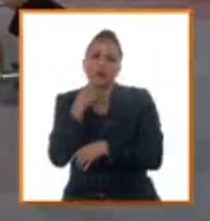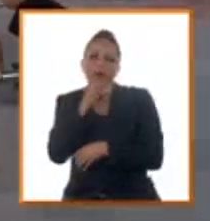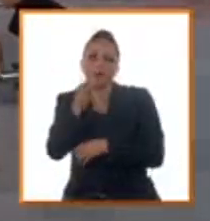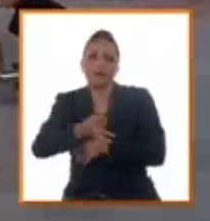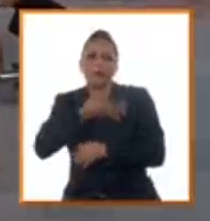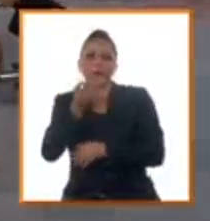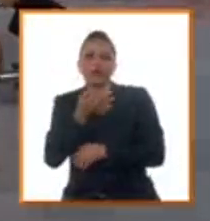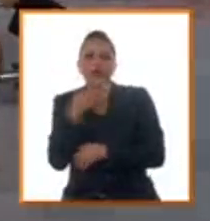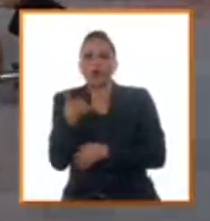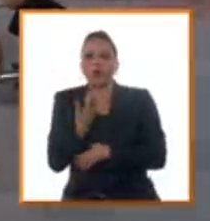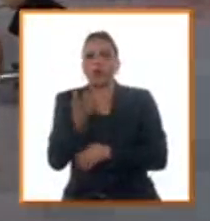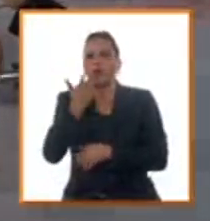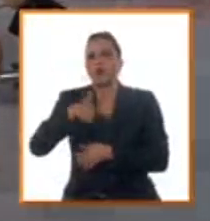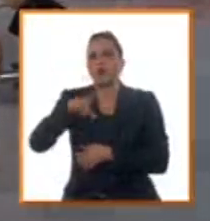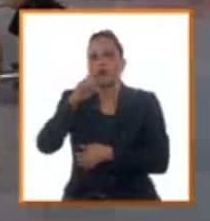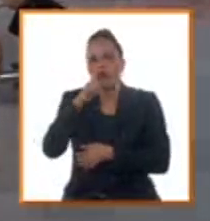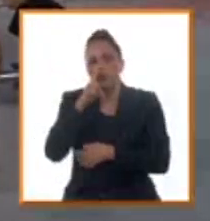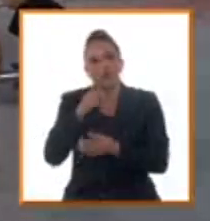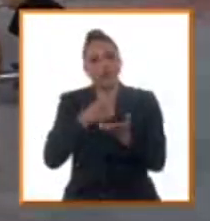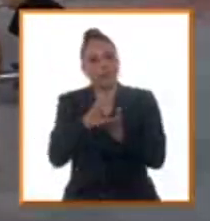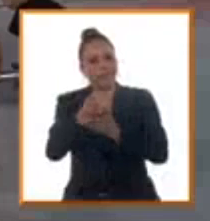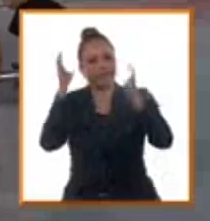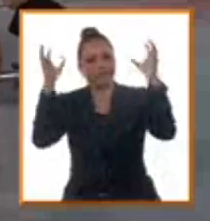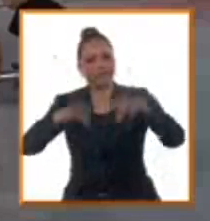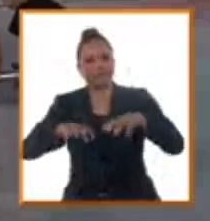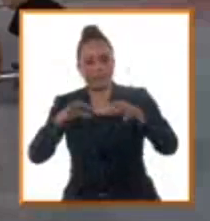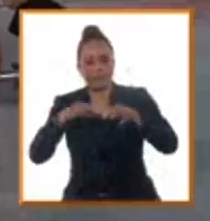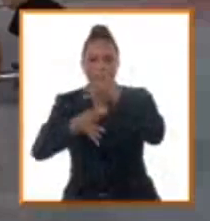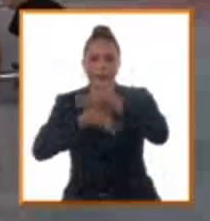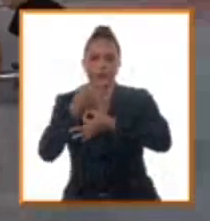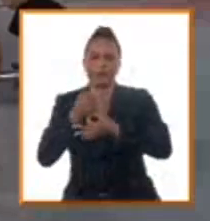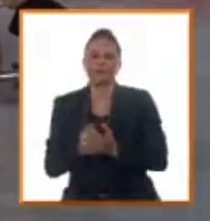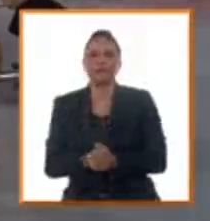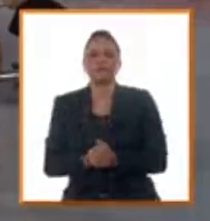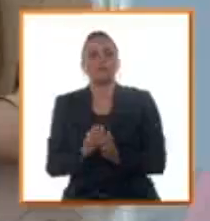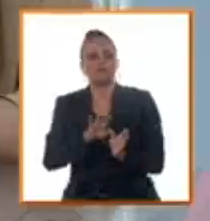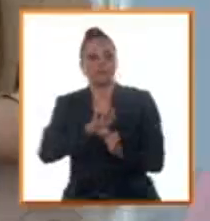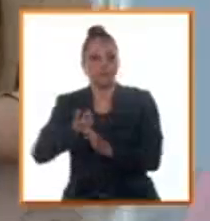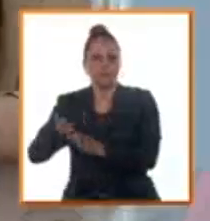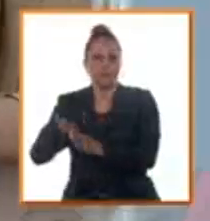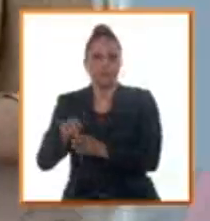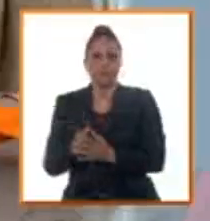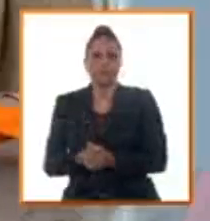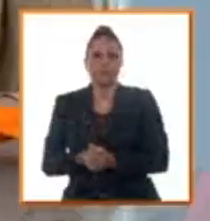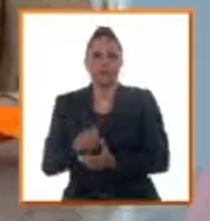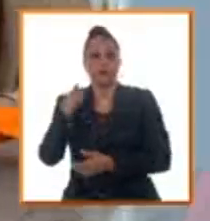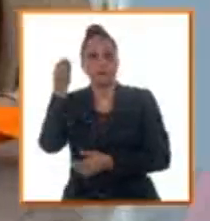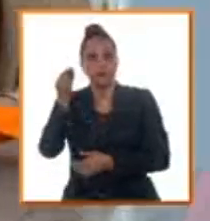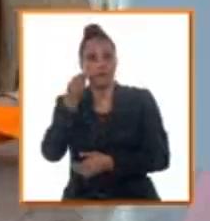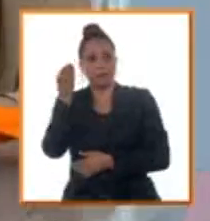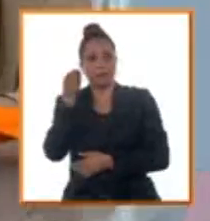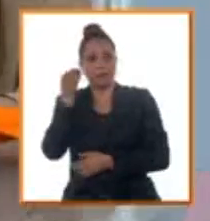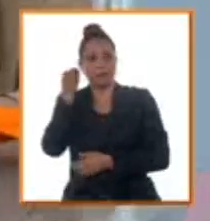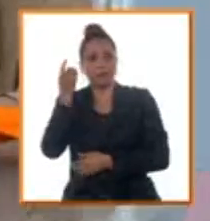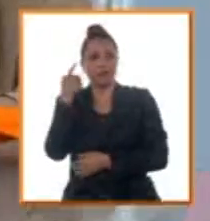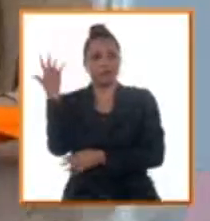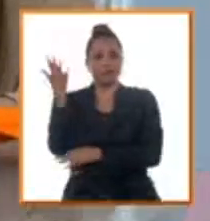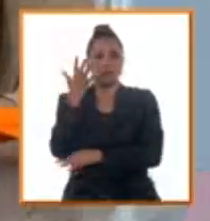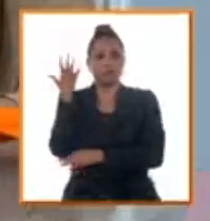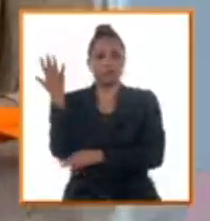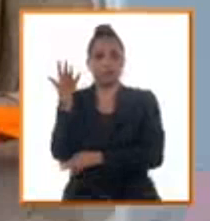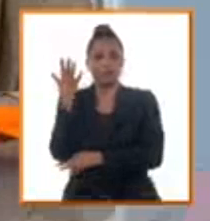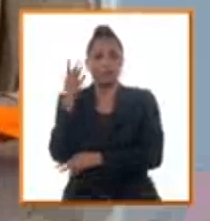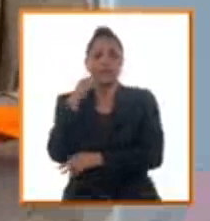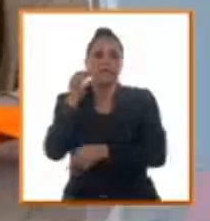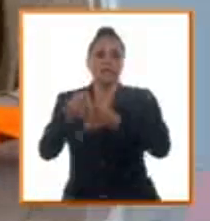seguirá junio? ¿Seguirá rompiendo récords? Bueno, el pronóstico climático que realizan nuestros compañeros del Centro del Clima